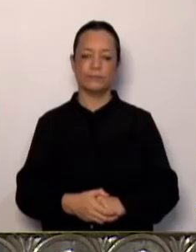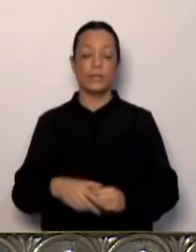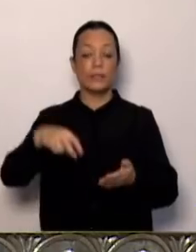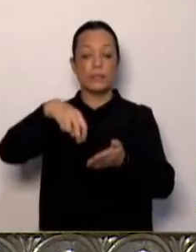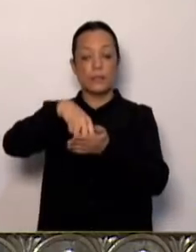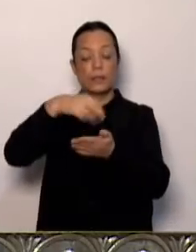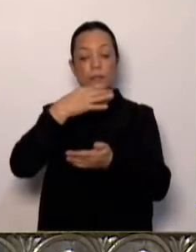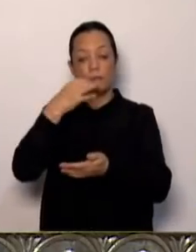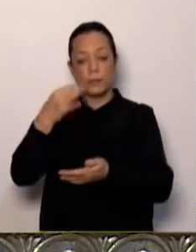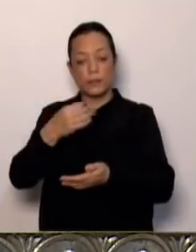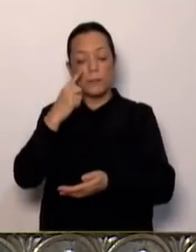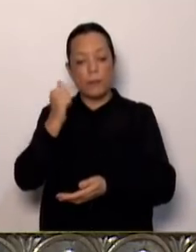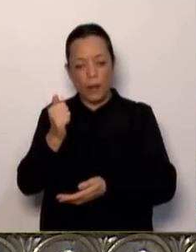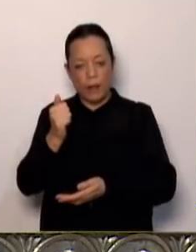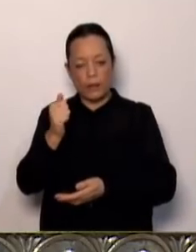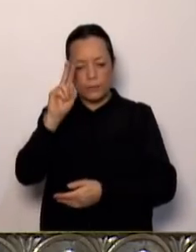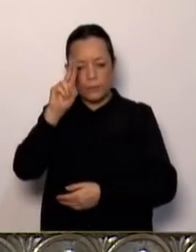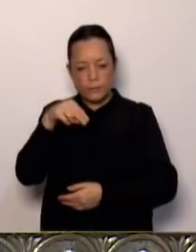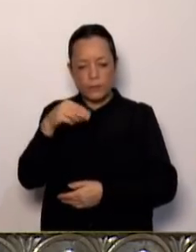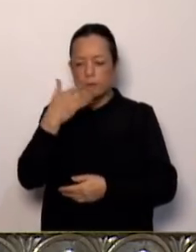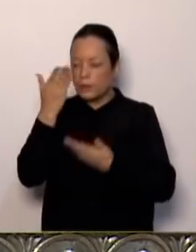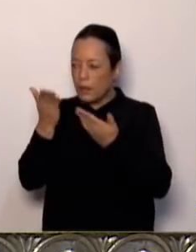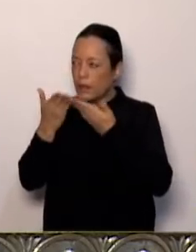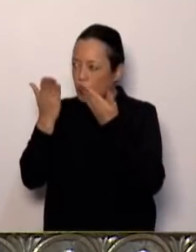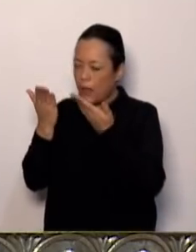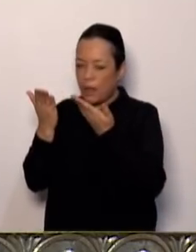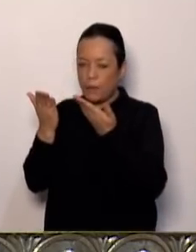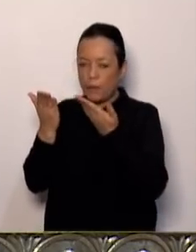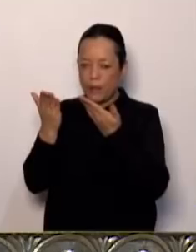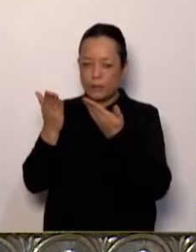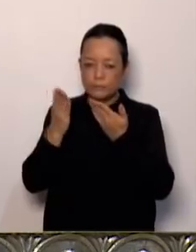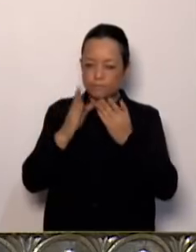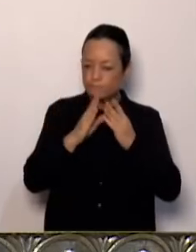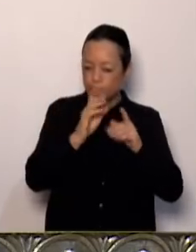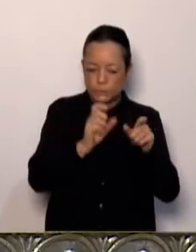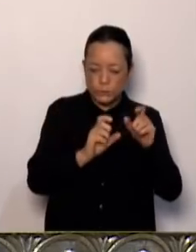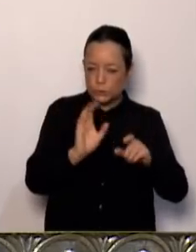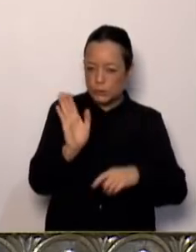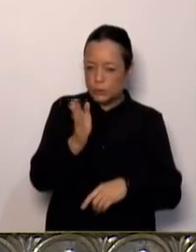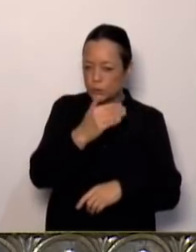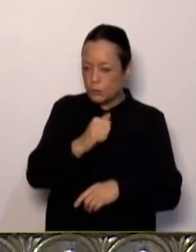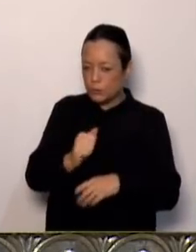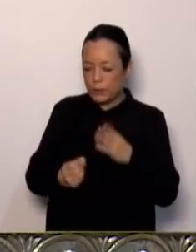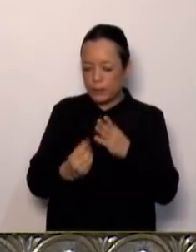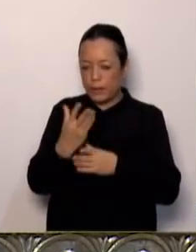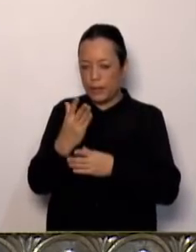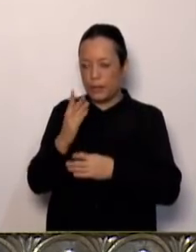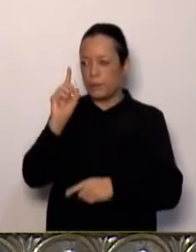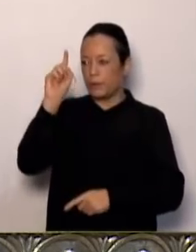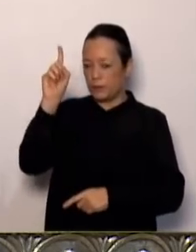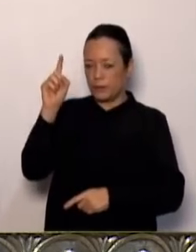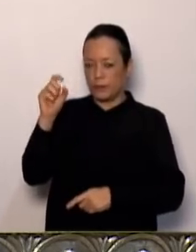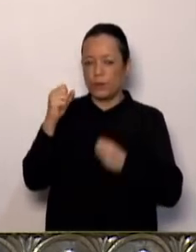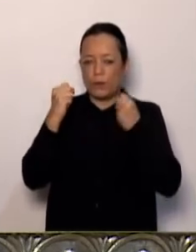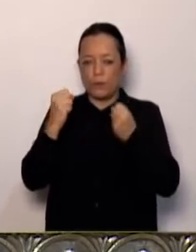En verdad, Padre, y con razón te alaban todas tus criaturas, ya que por Jesucristo, tu Hijo, Señor nuestro, con la vida y fuerza